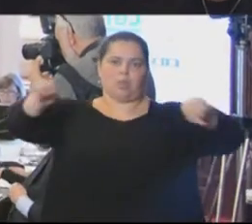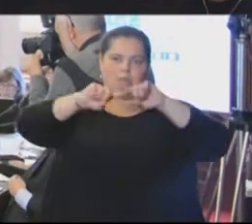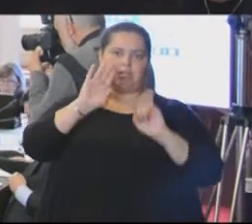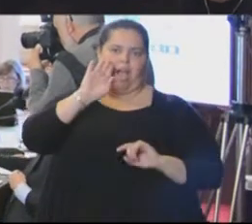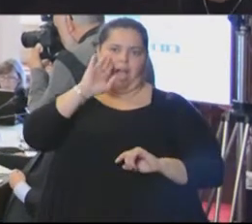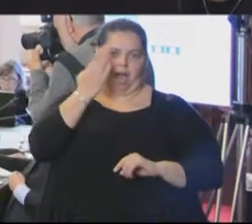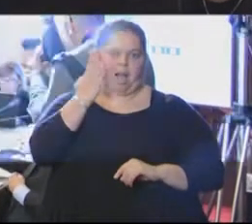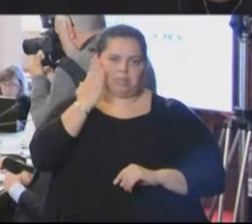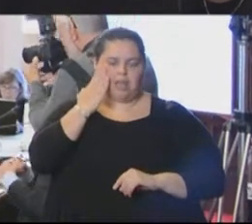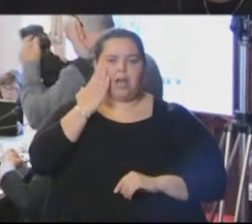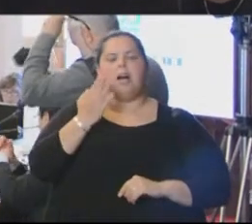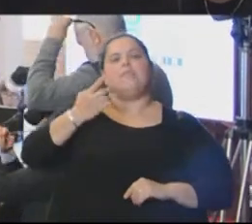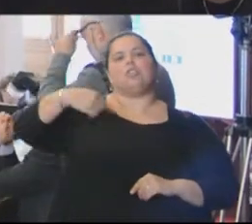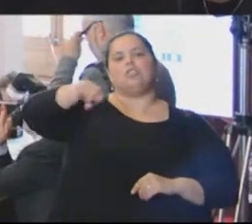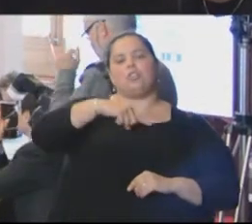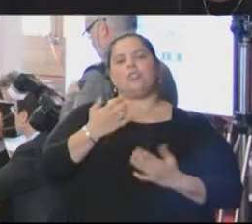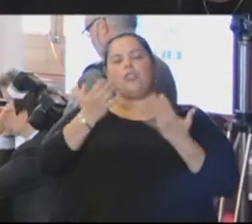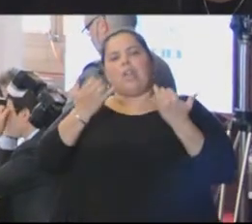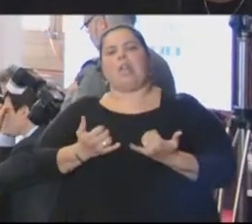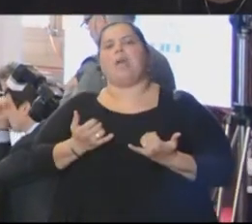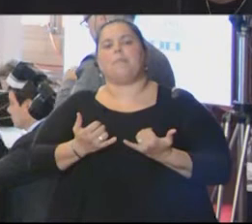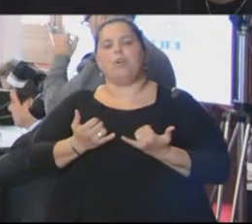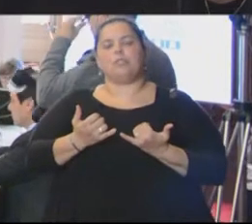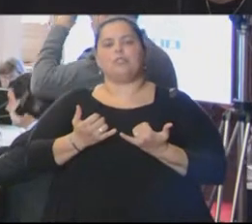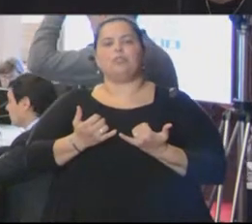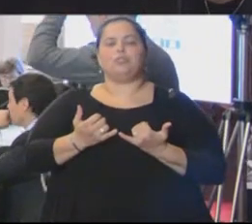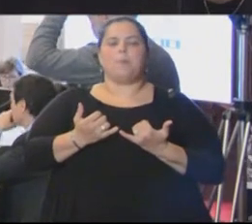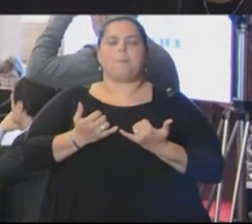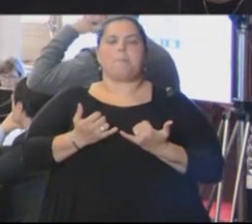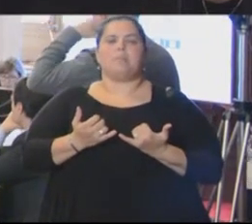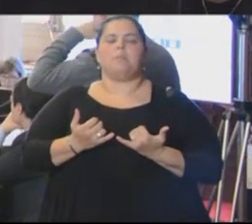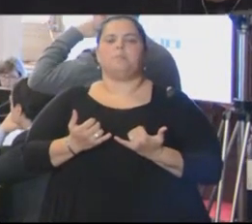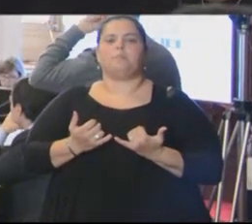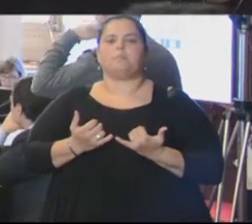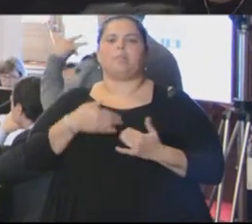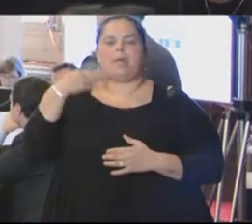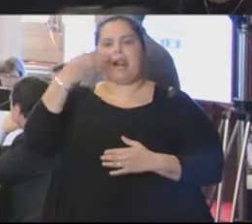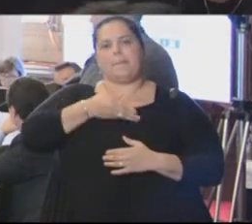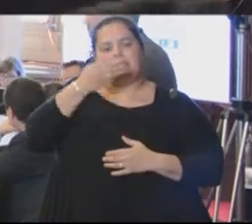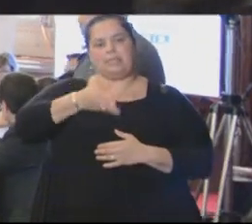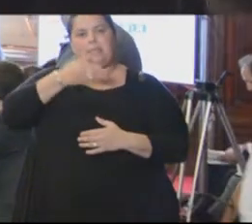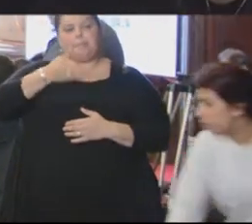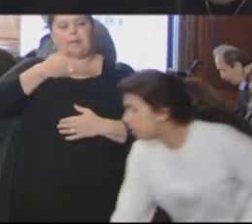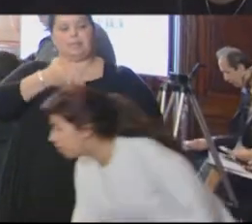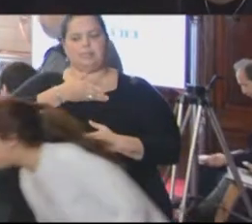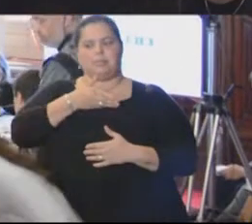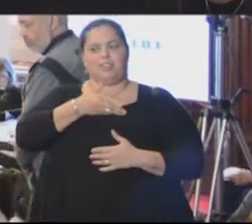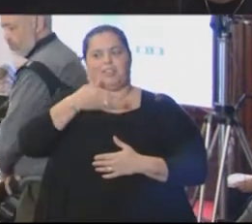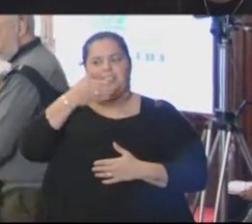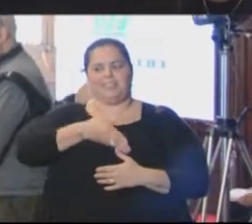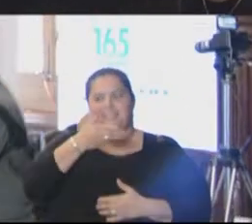ustedes, tenemos para la participación de las partes